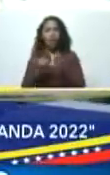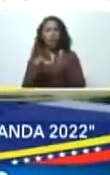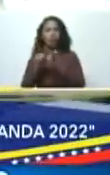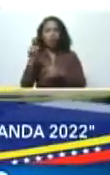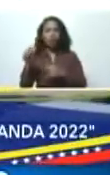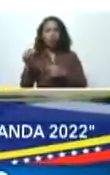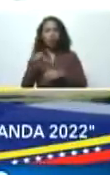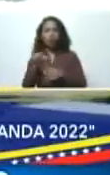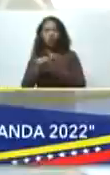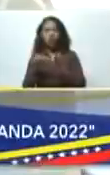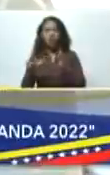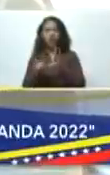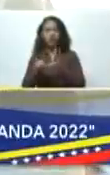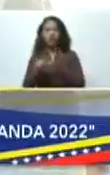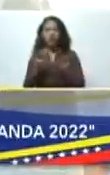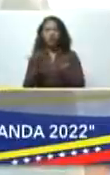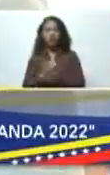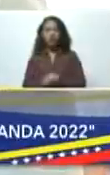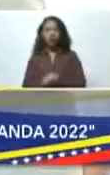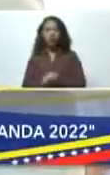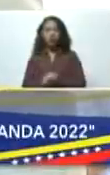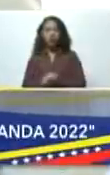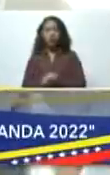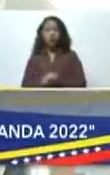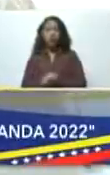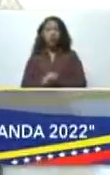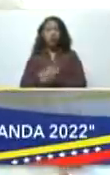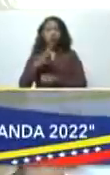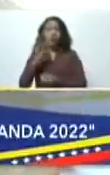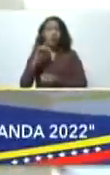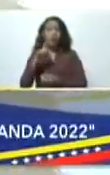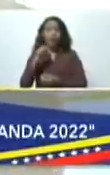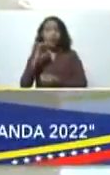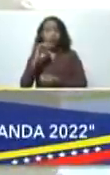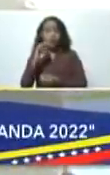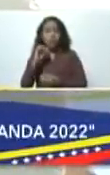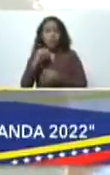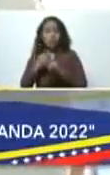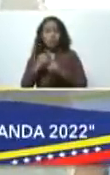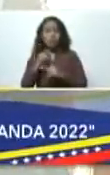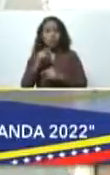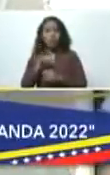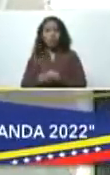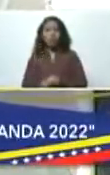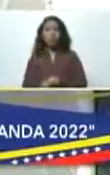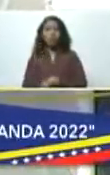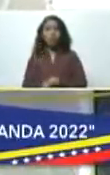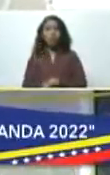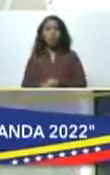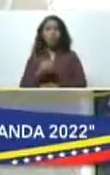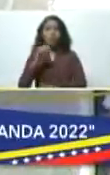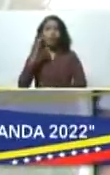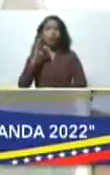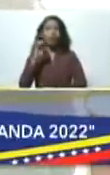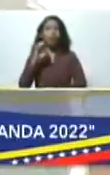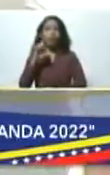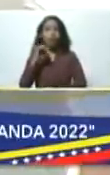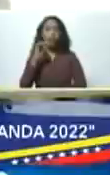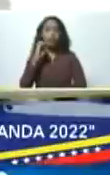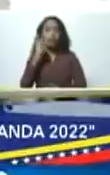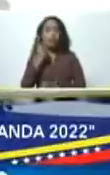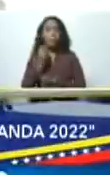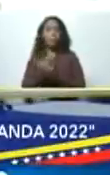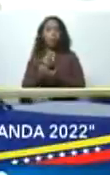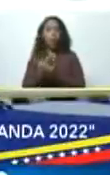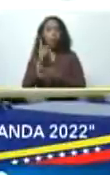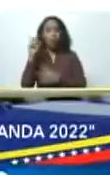estudiaste? En el liceo Félix Armando Núñez Villapertuy. ¿De dónde? Félix Armando Núñez Villapertuy, de Maturín. ¿De